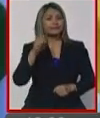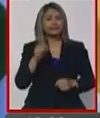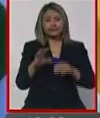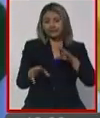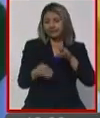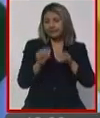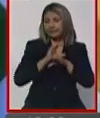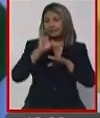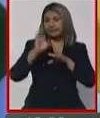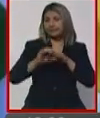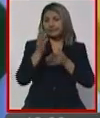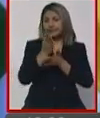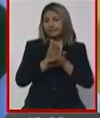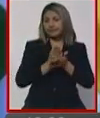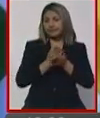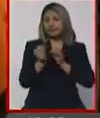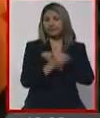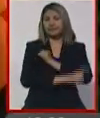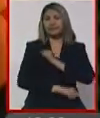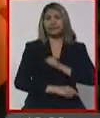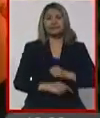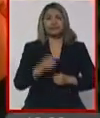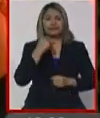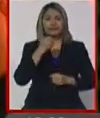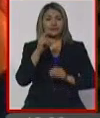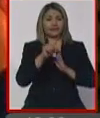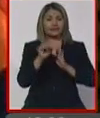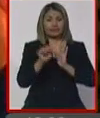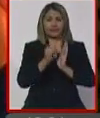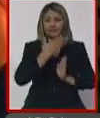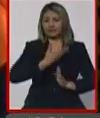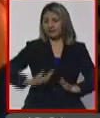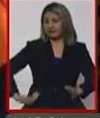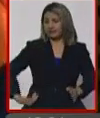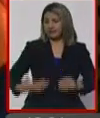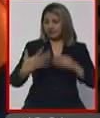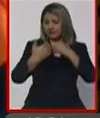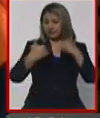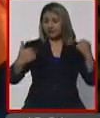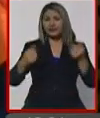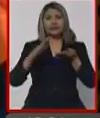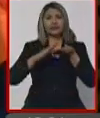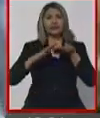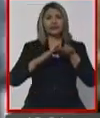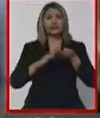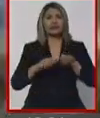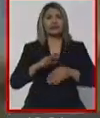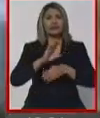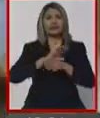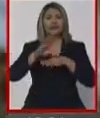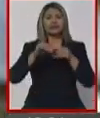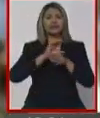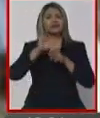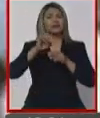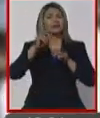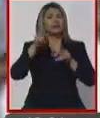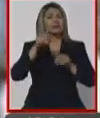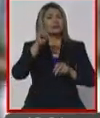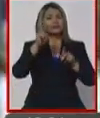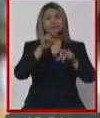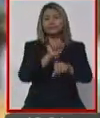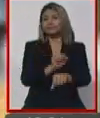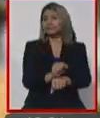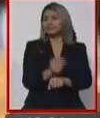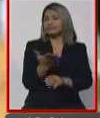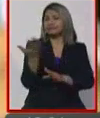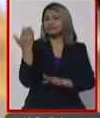el cumplimiento de una parte de la condena. Según el decreto presidencial, quedan excluidos de la amnistía e indulto total y parcial aquellos presos que